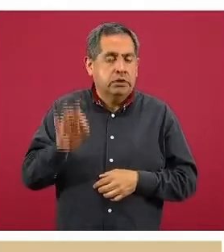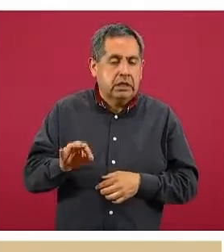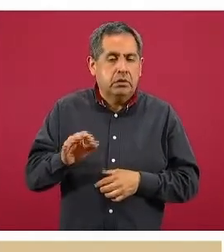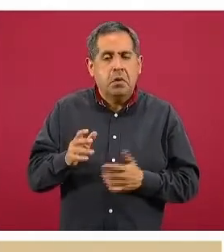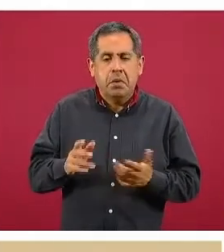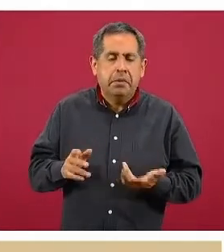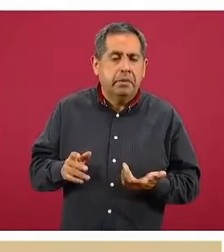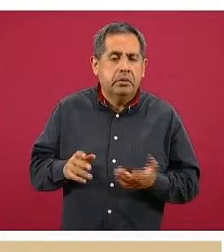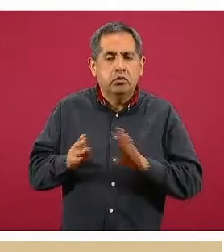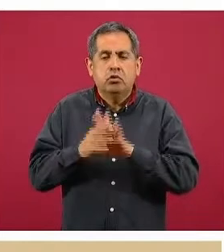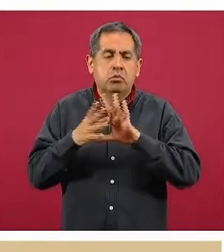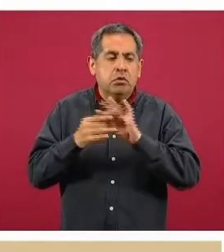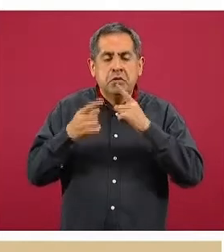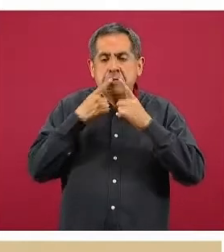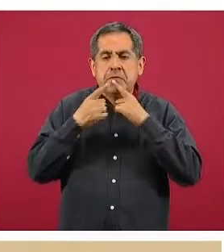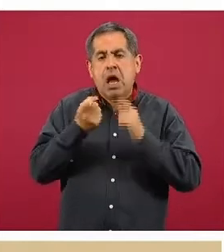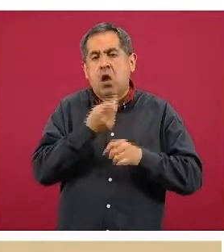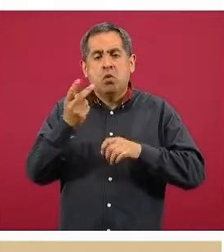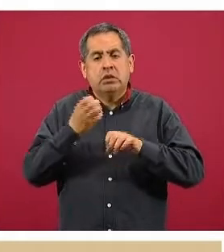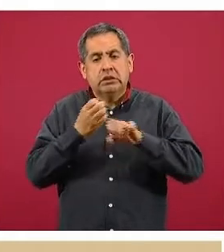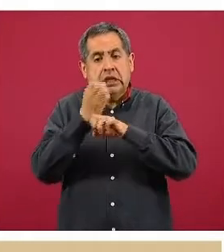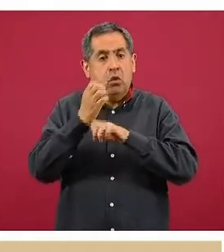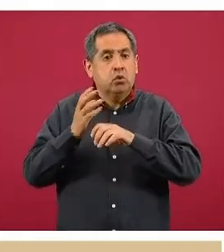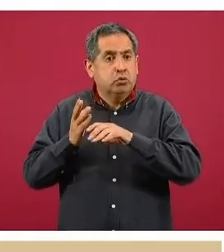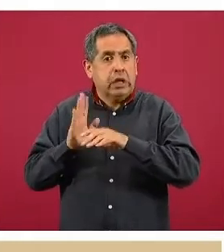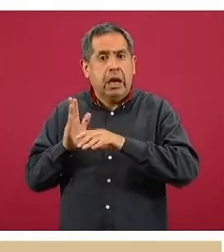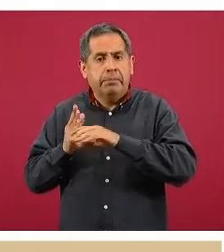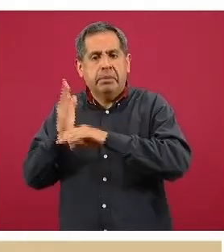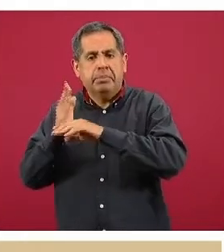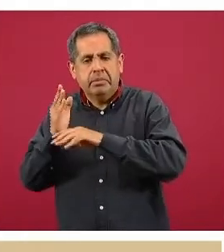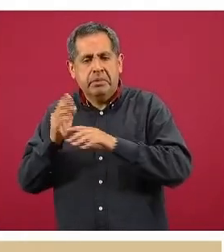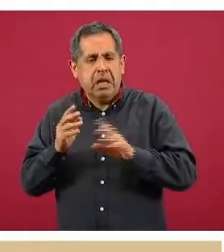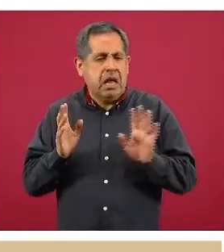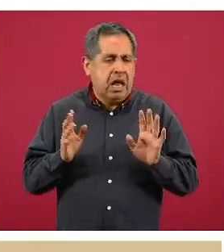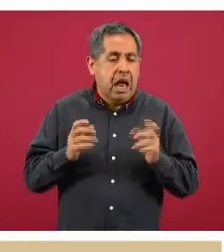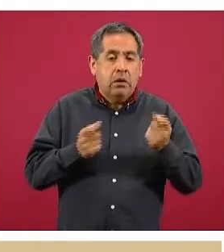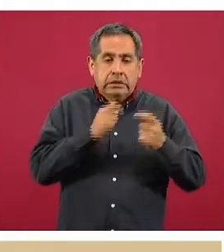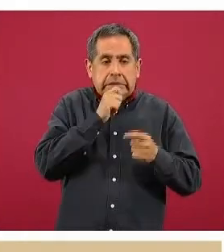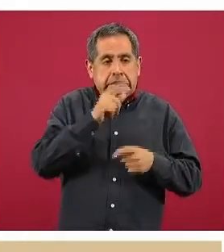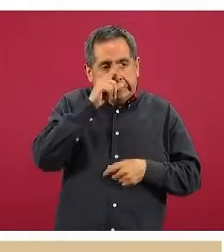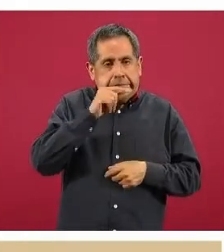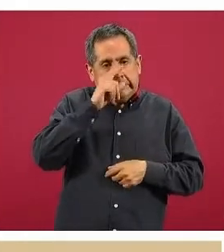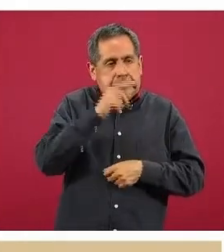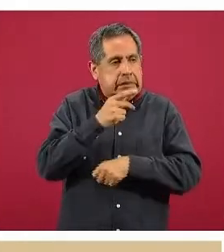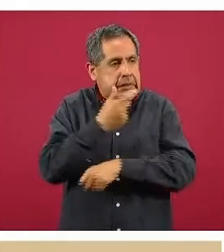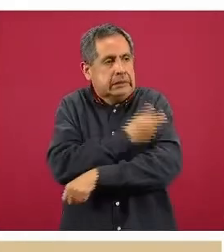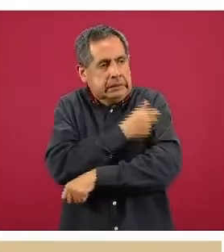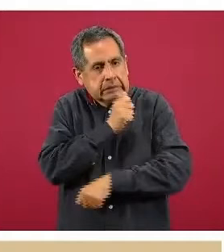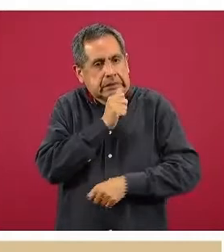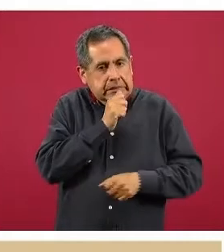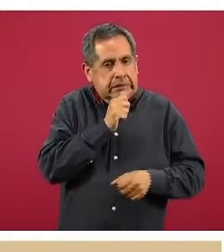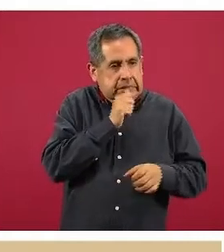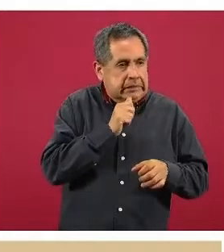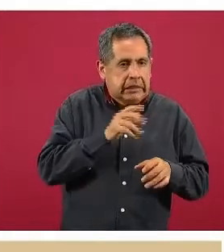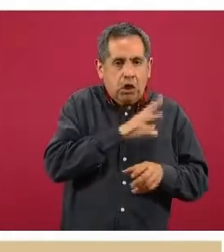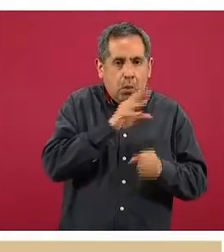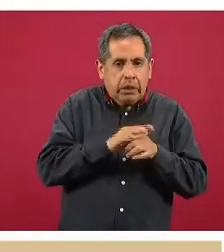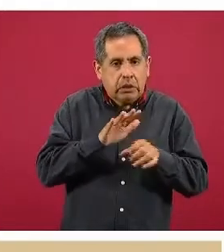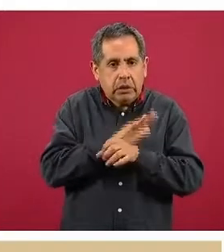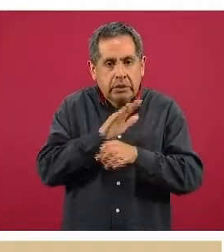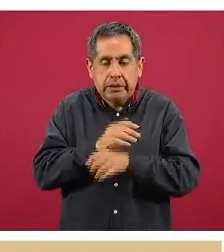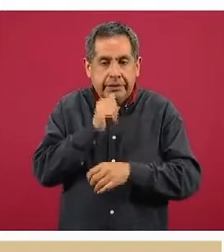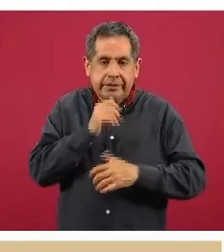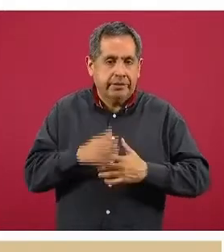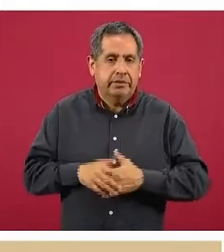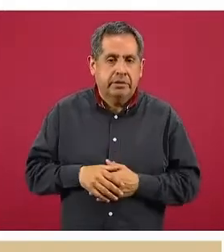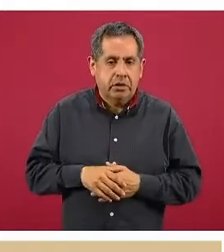algunas entidades que lo han logrado, una que lo ha sobrepasado y algunas que están en camino a poder lograr este avance. En la